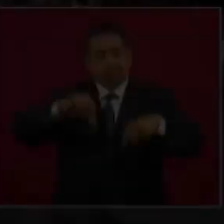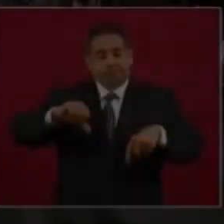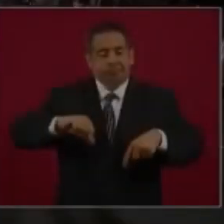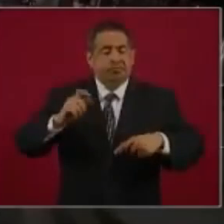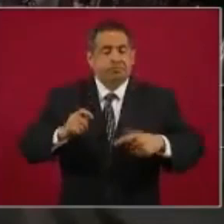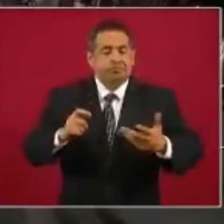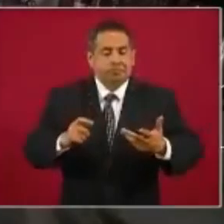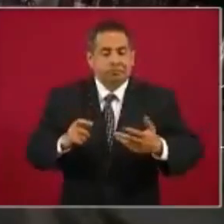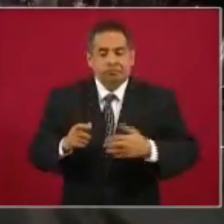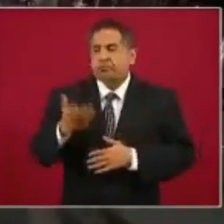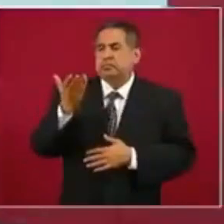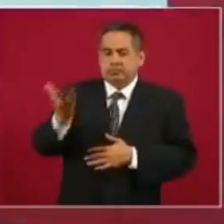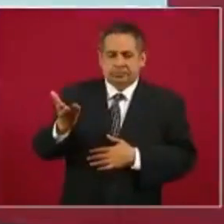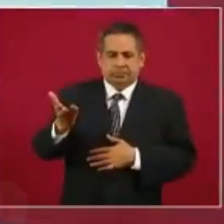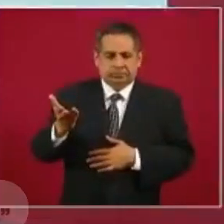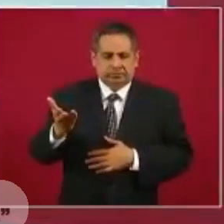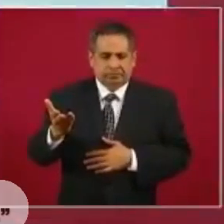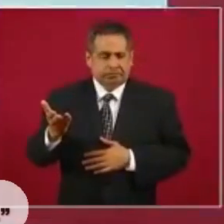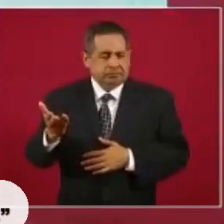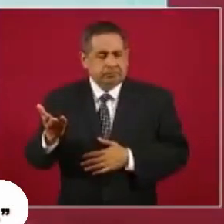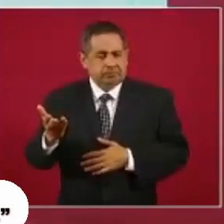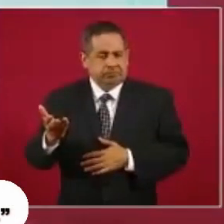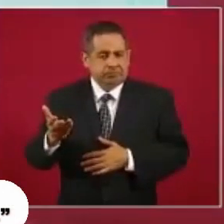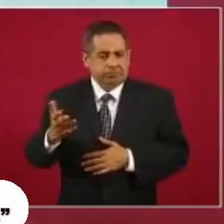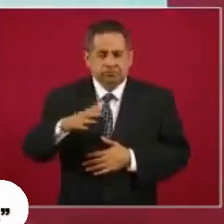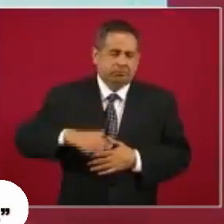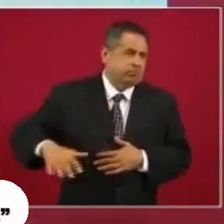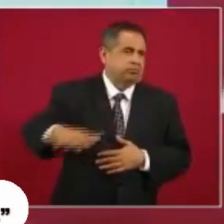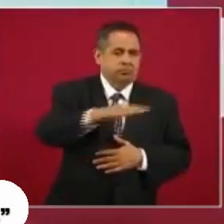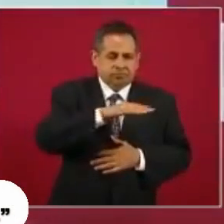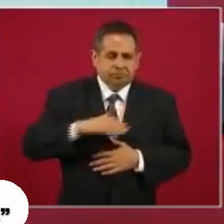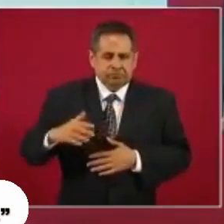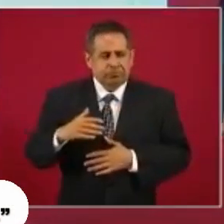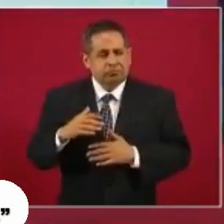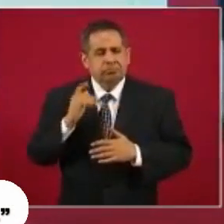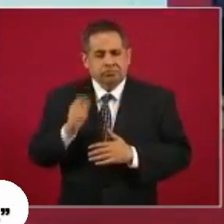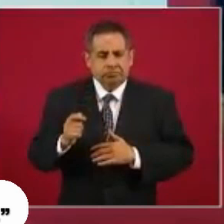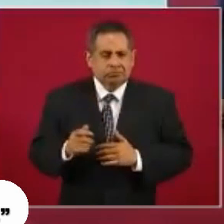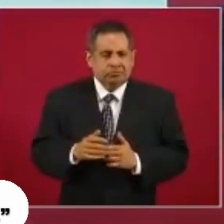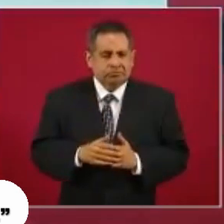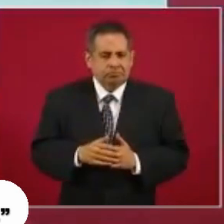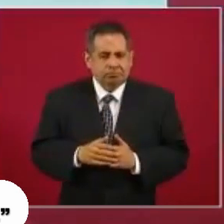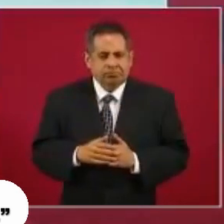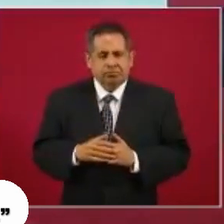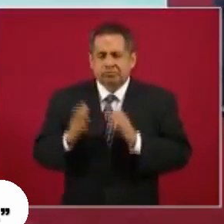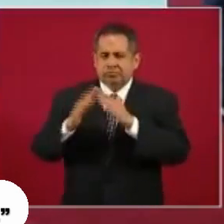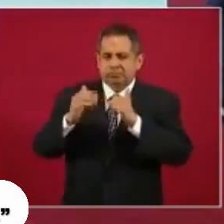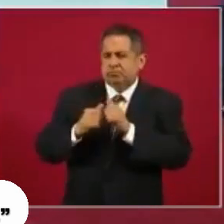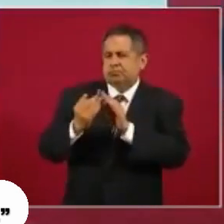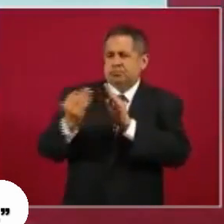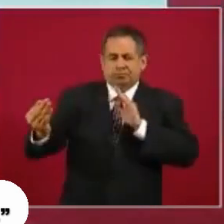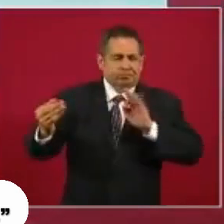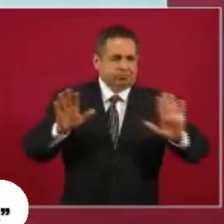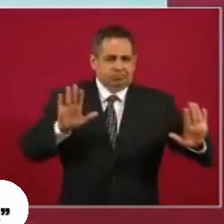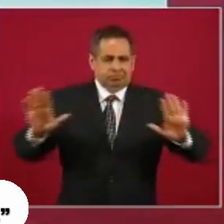y pedirle a todos que guarden la distancia aunque